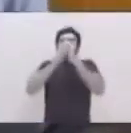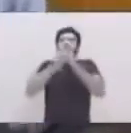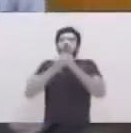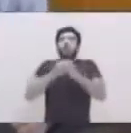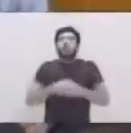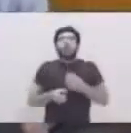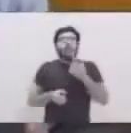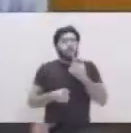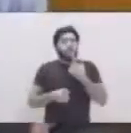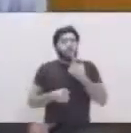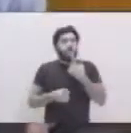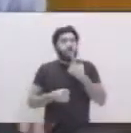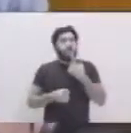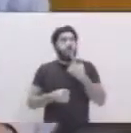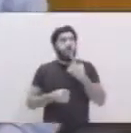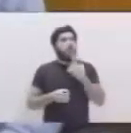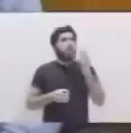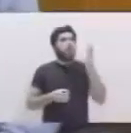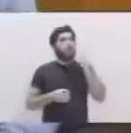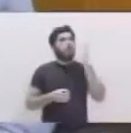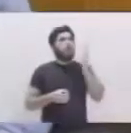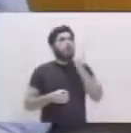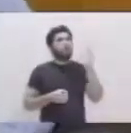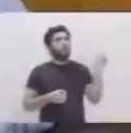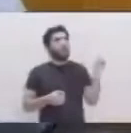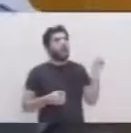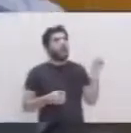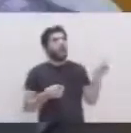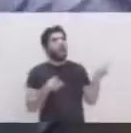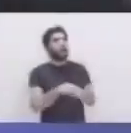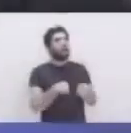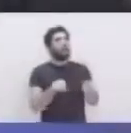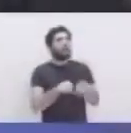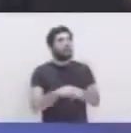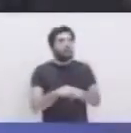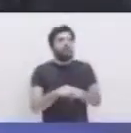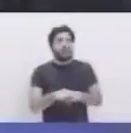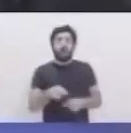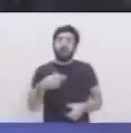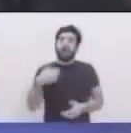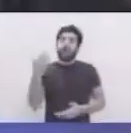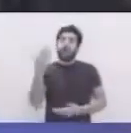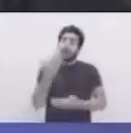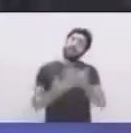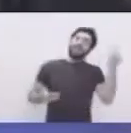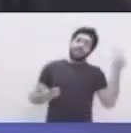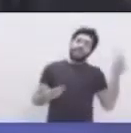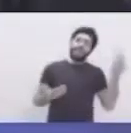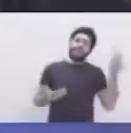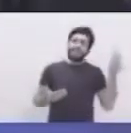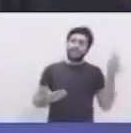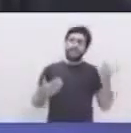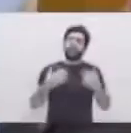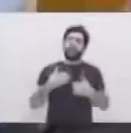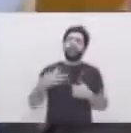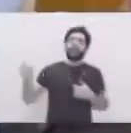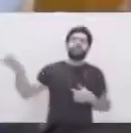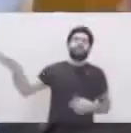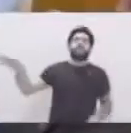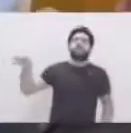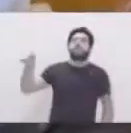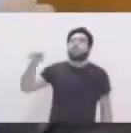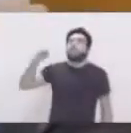sintió que era muy parecida como la que probaba en su casa. De repente Graciela ya se iba a ir cuando sintió el